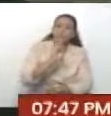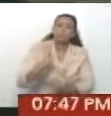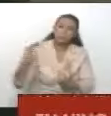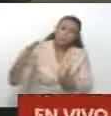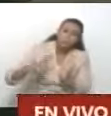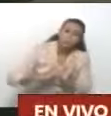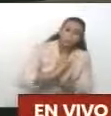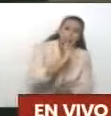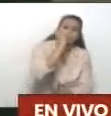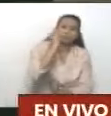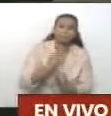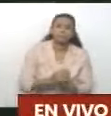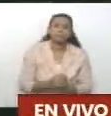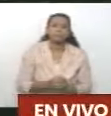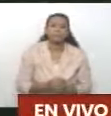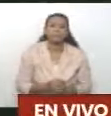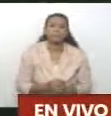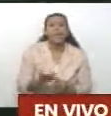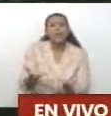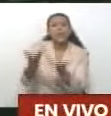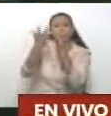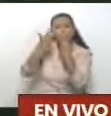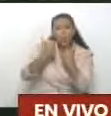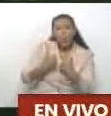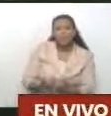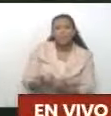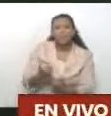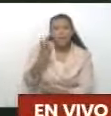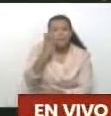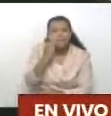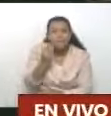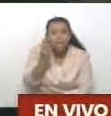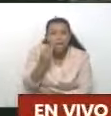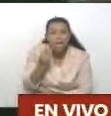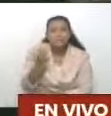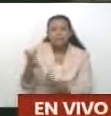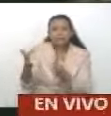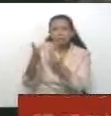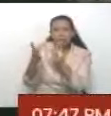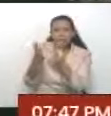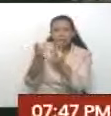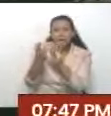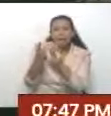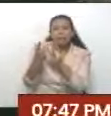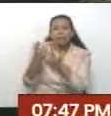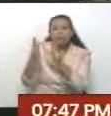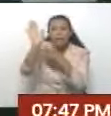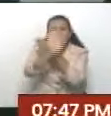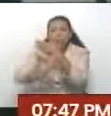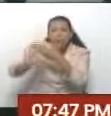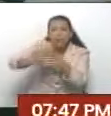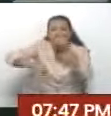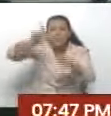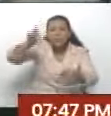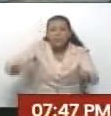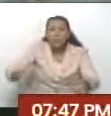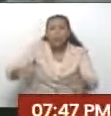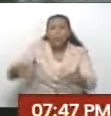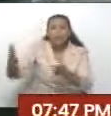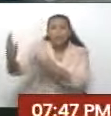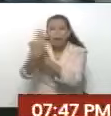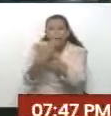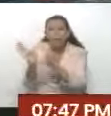Dime la experiencia que ustedes lograron atesorar para proteger,